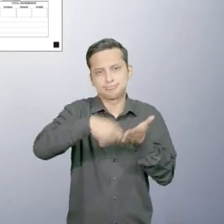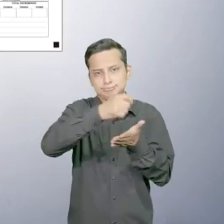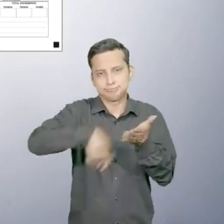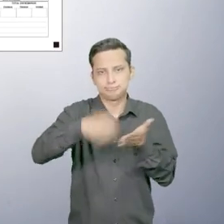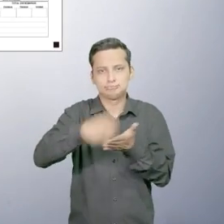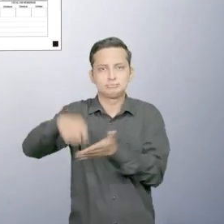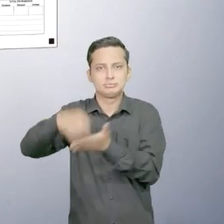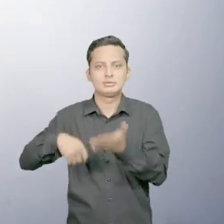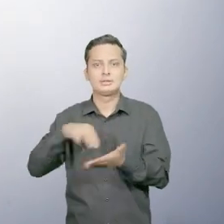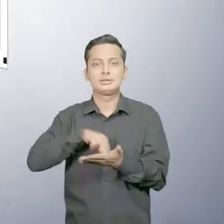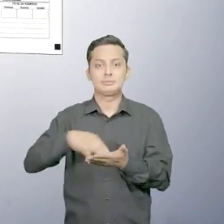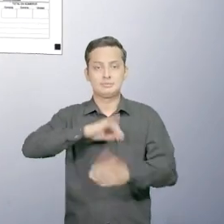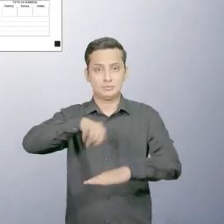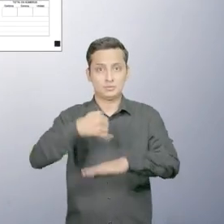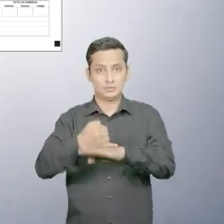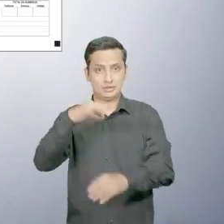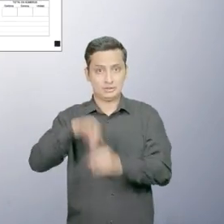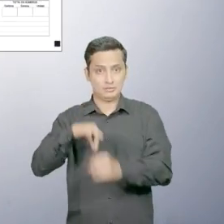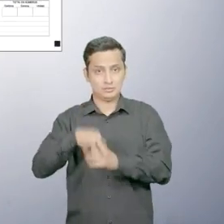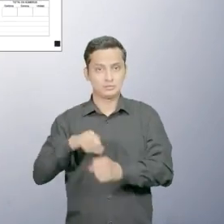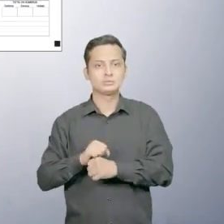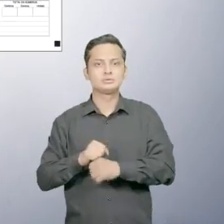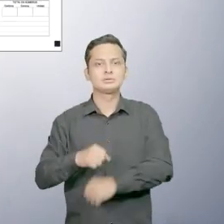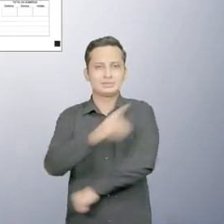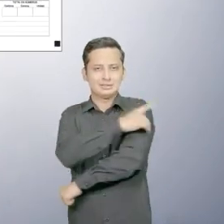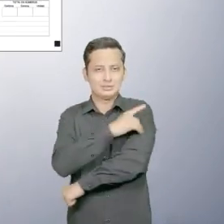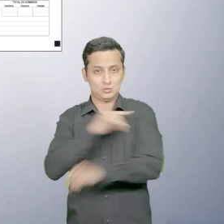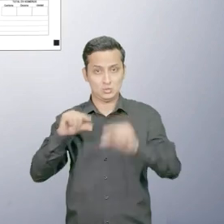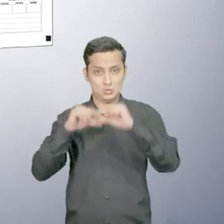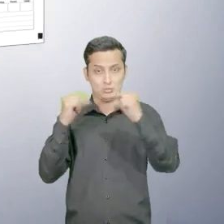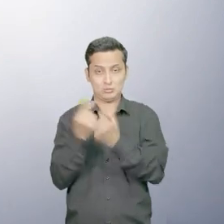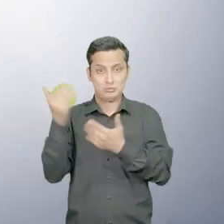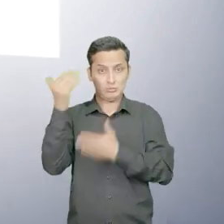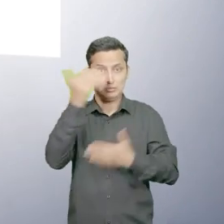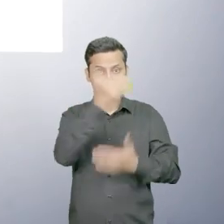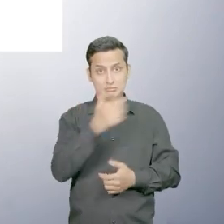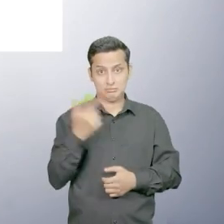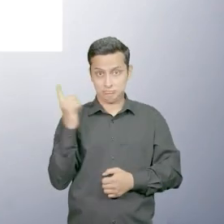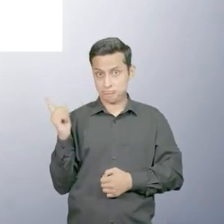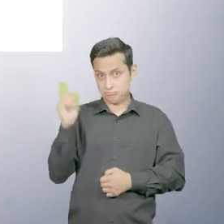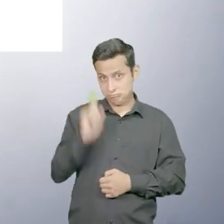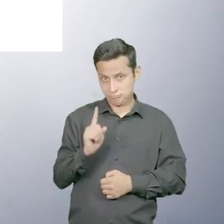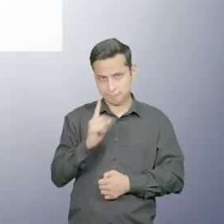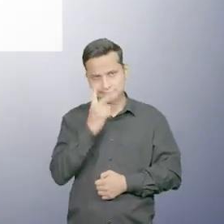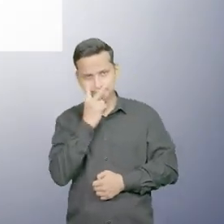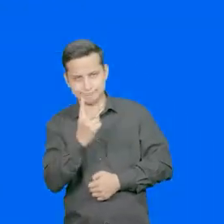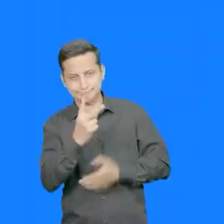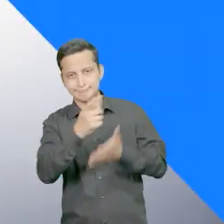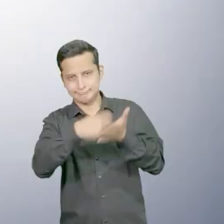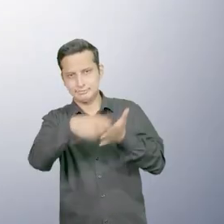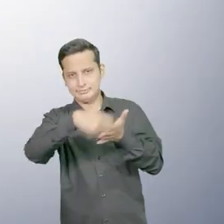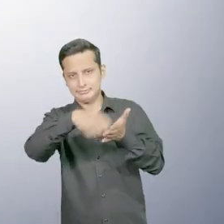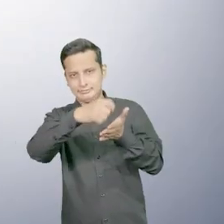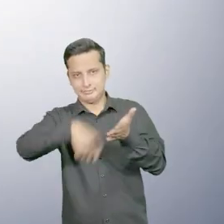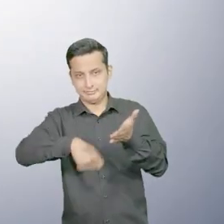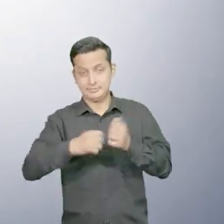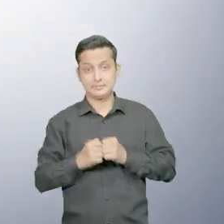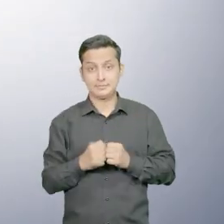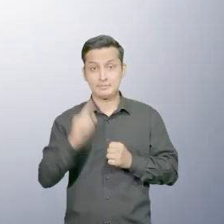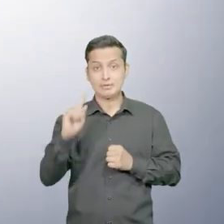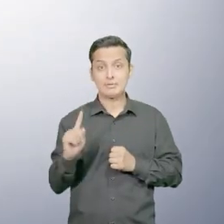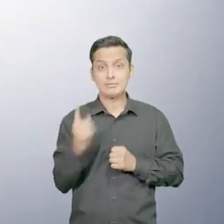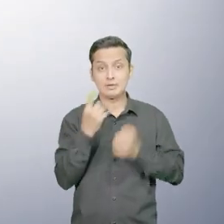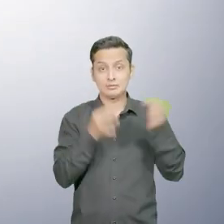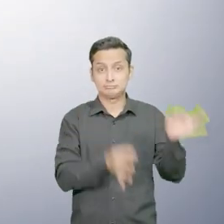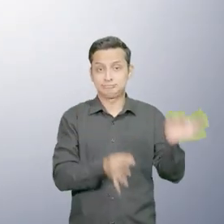los miembros de las juntas receptoras del voto y los delegados de las organizaciones políticas presentes. El primer